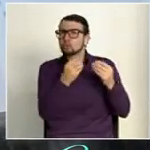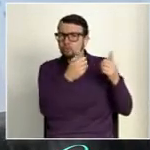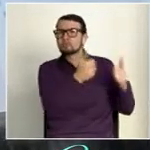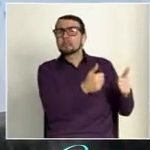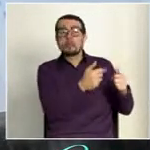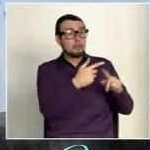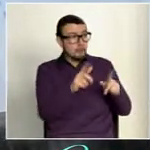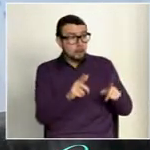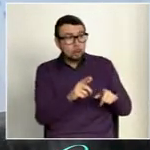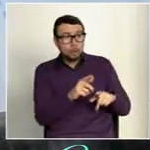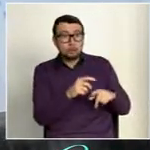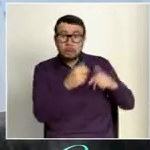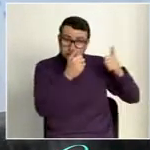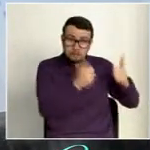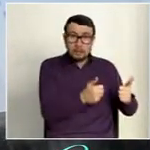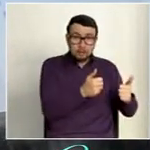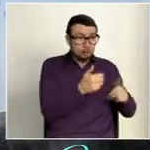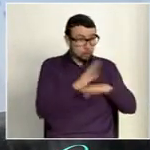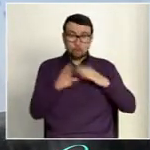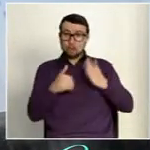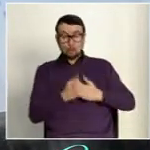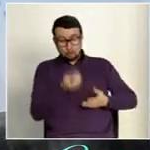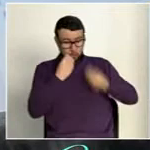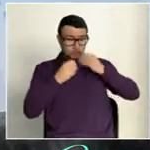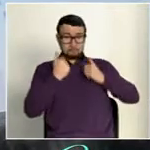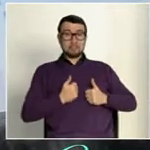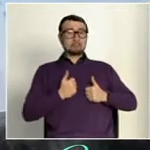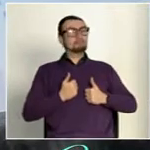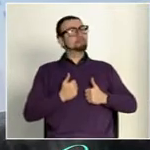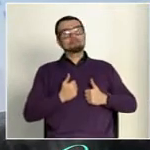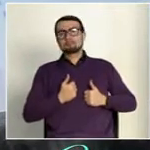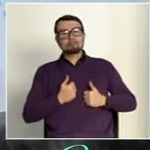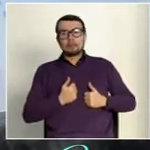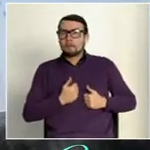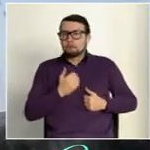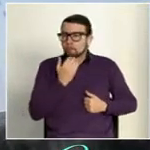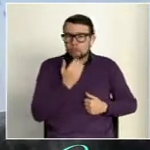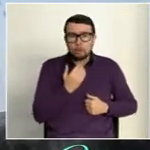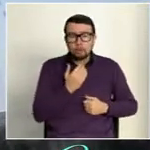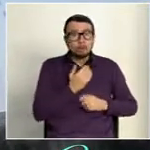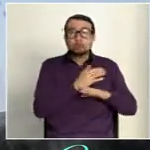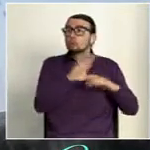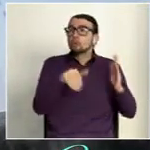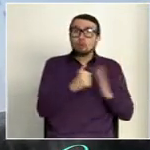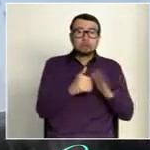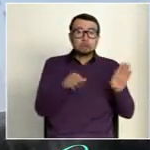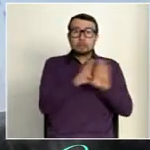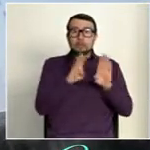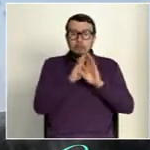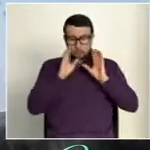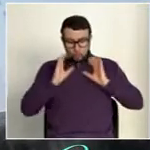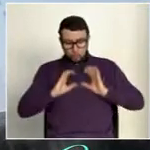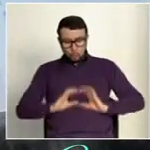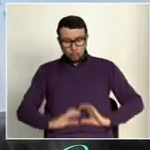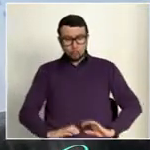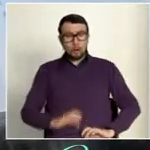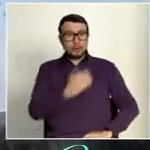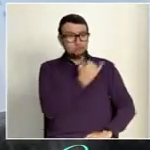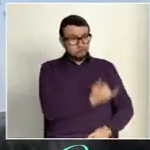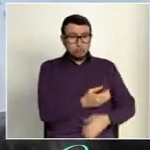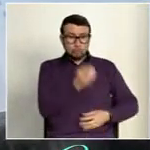lo bueno es bueno para todos. O sea, lo que pasa es que nosotros no podemos todos tener mismas constituciones psicofísicas, sino que hay